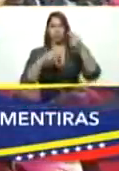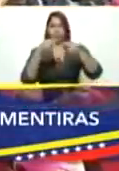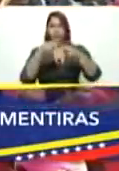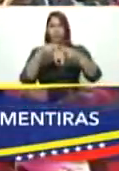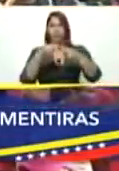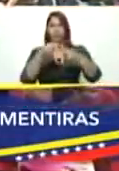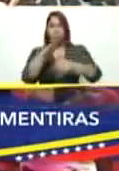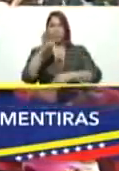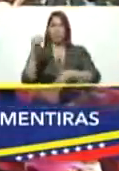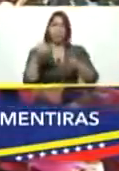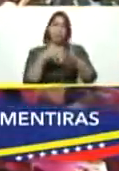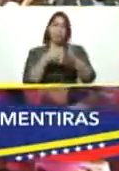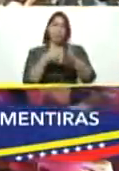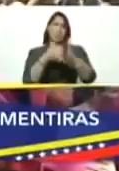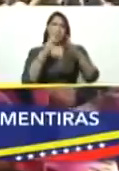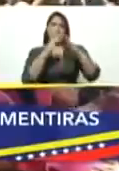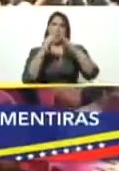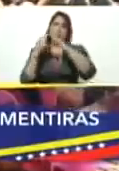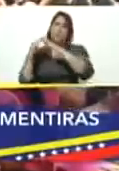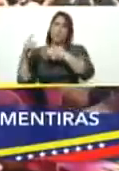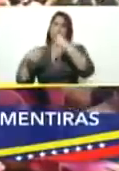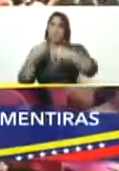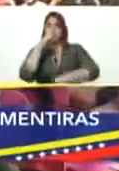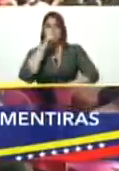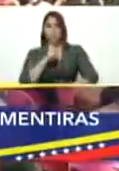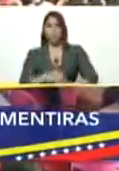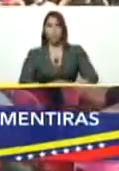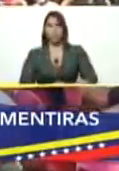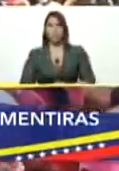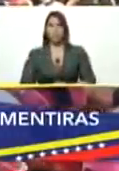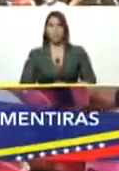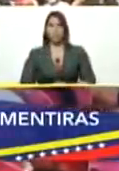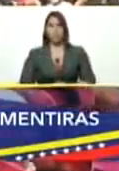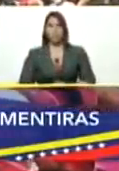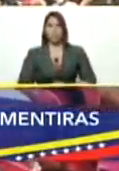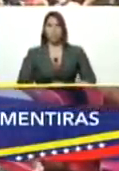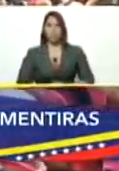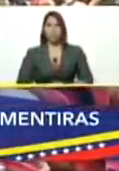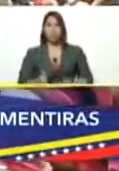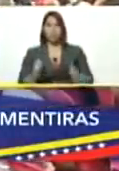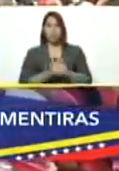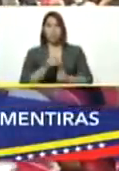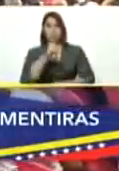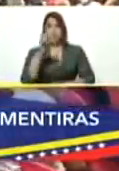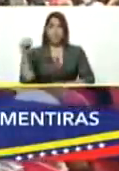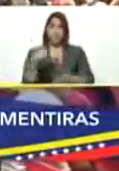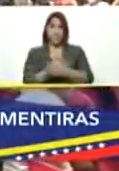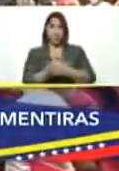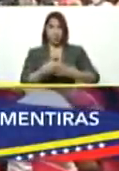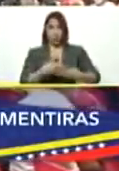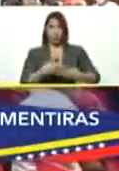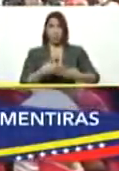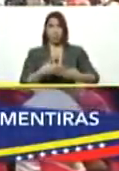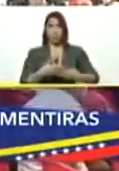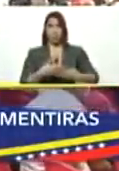500 mil viviendas por año con esos 100 millones